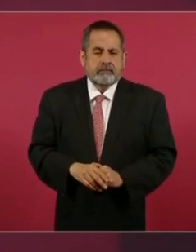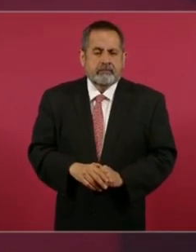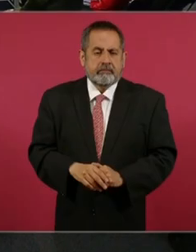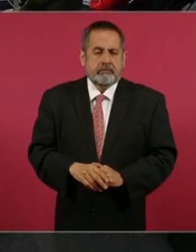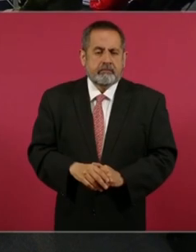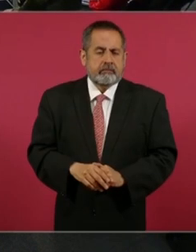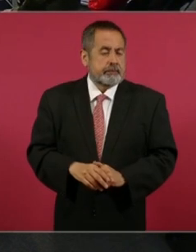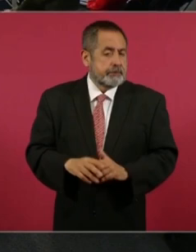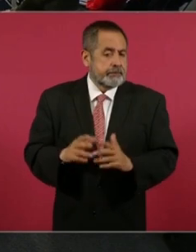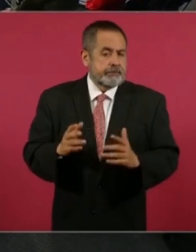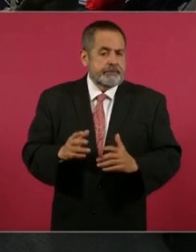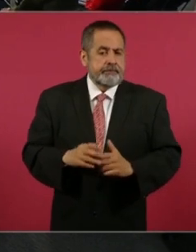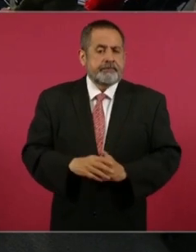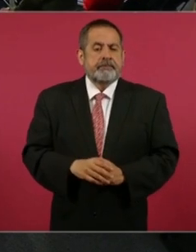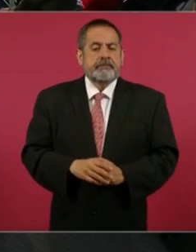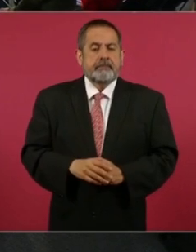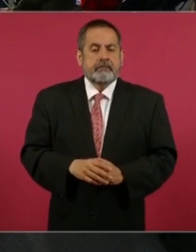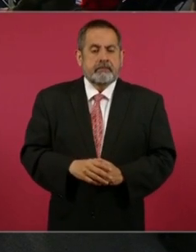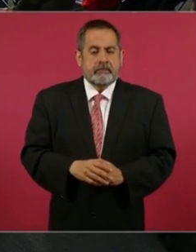Entonces,